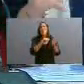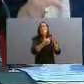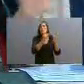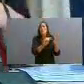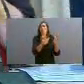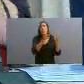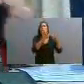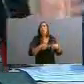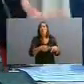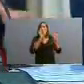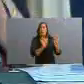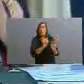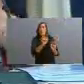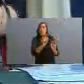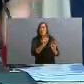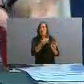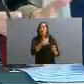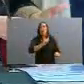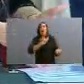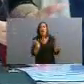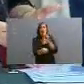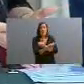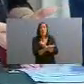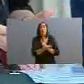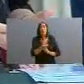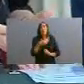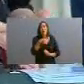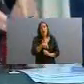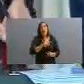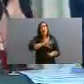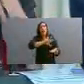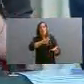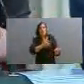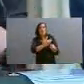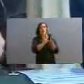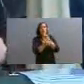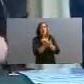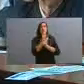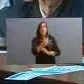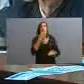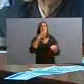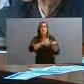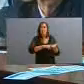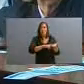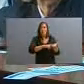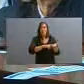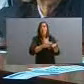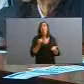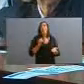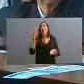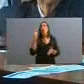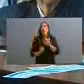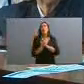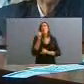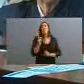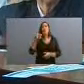el proyecto. Varios. Era una reforma tributaria que, por supuesto, cualquier reforma tributaria tuvo origen aquí, en la Cámara de Diputados.